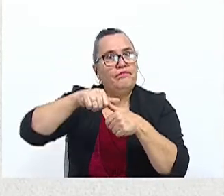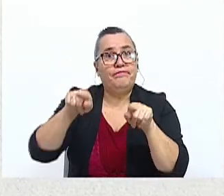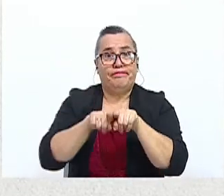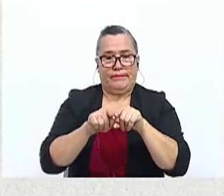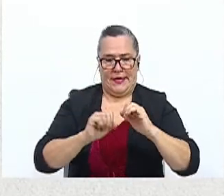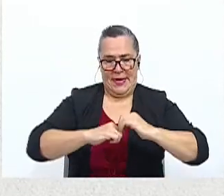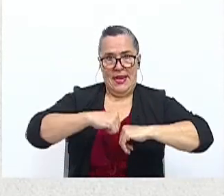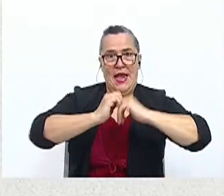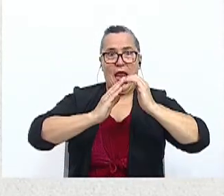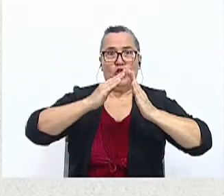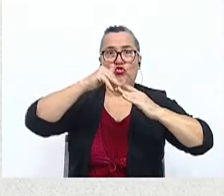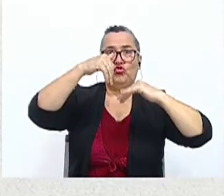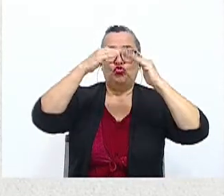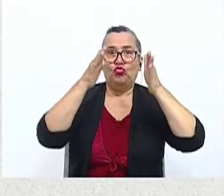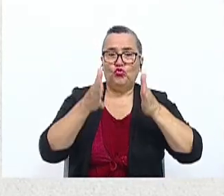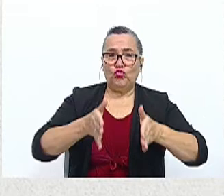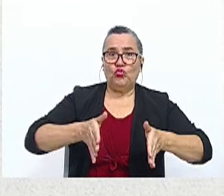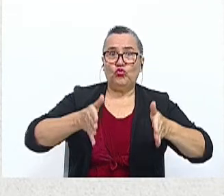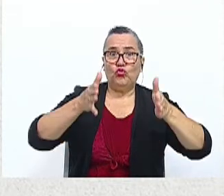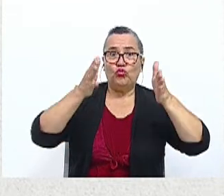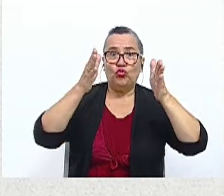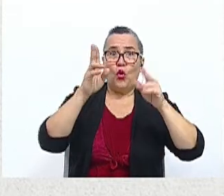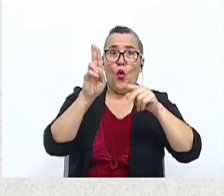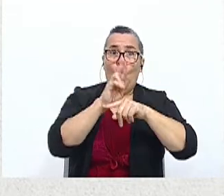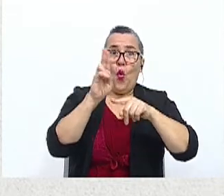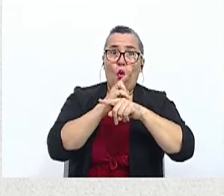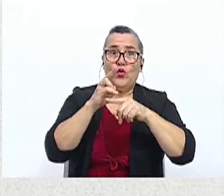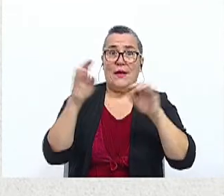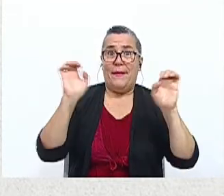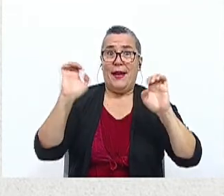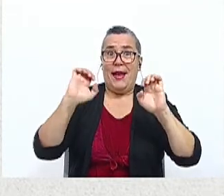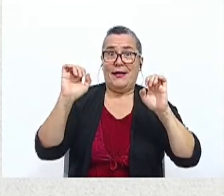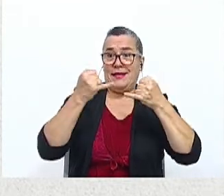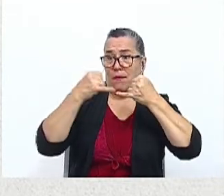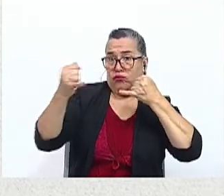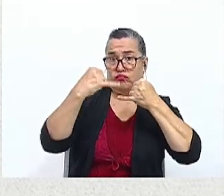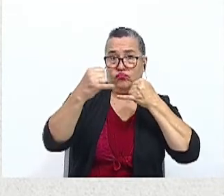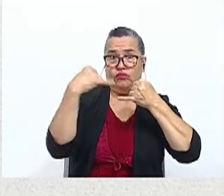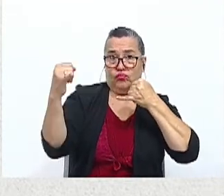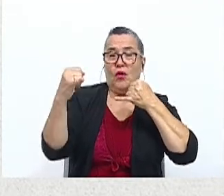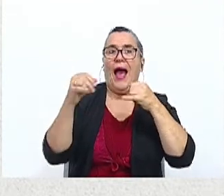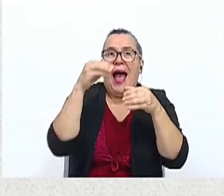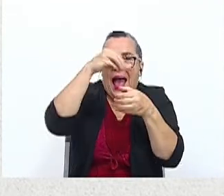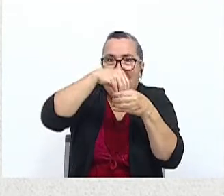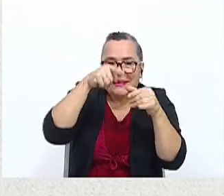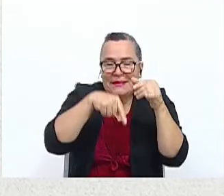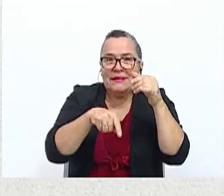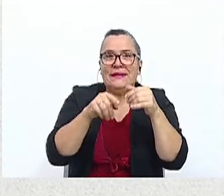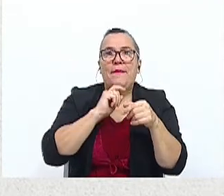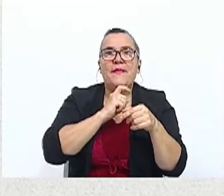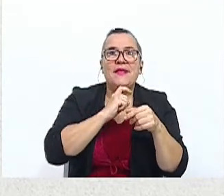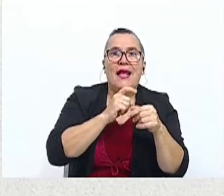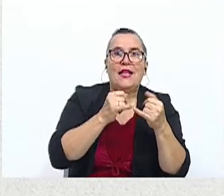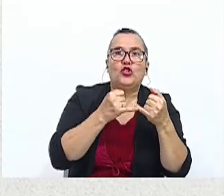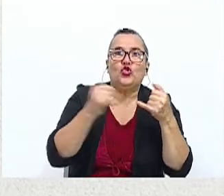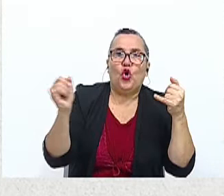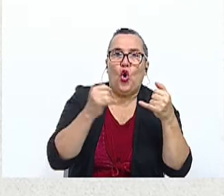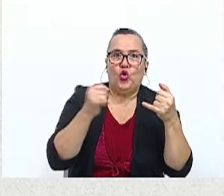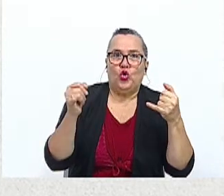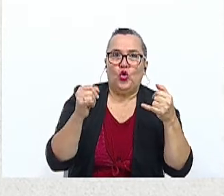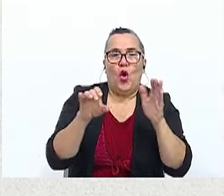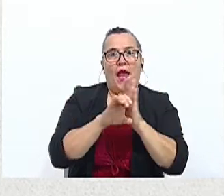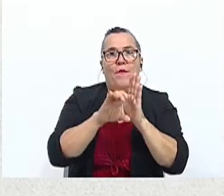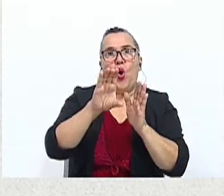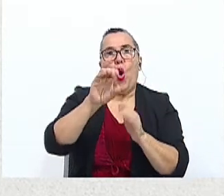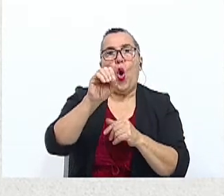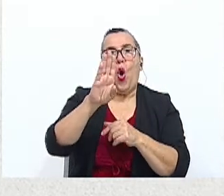estructuras que se utilizan para transmitir la energía eléctrica existen metales conductores, como el